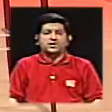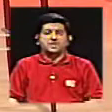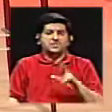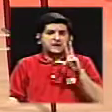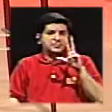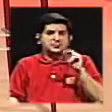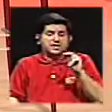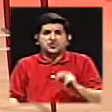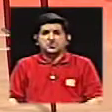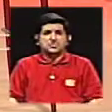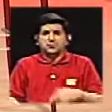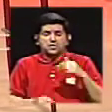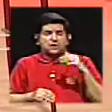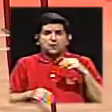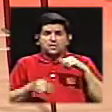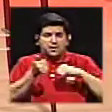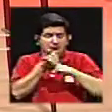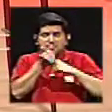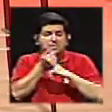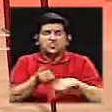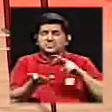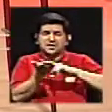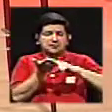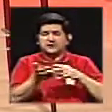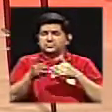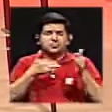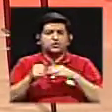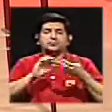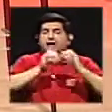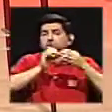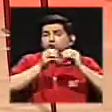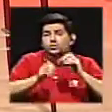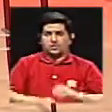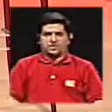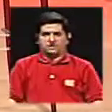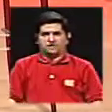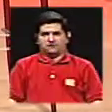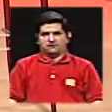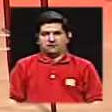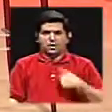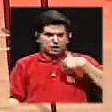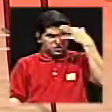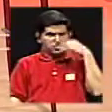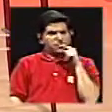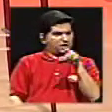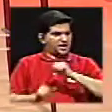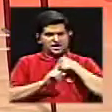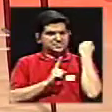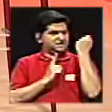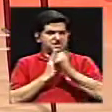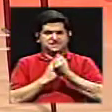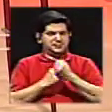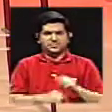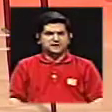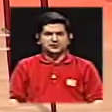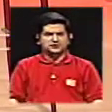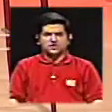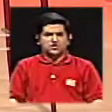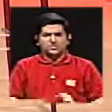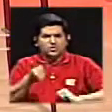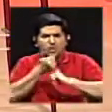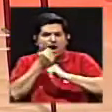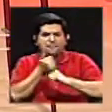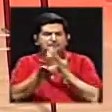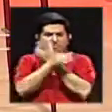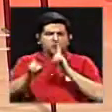existe con liberación, entonces es un número. Y eso me parece que que no es sano para la democracia, sino que